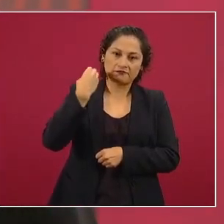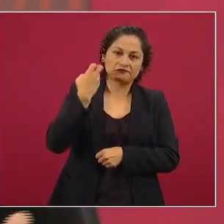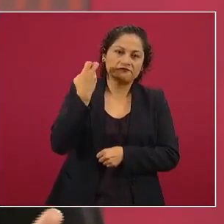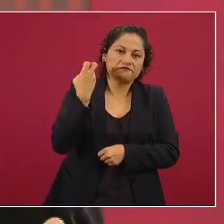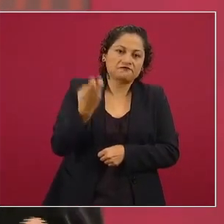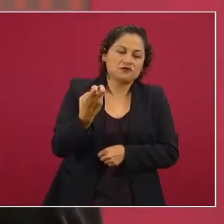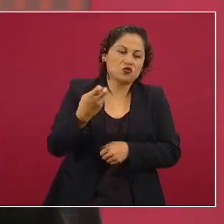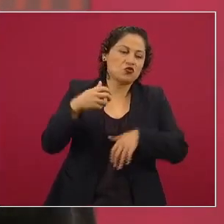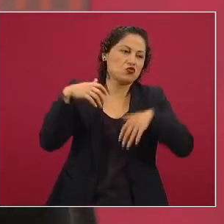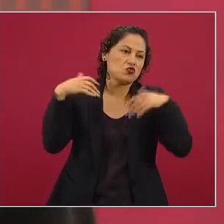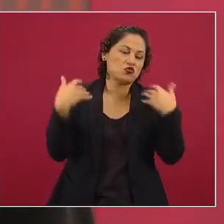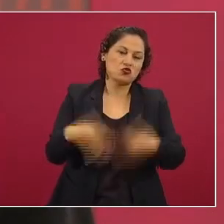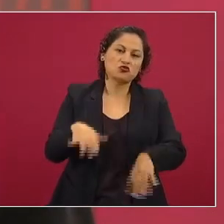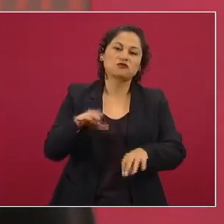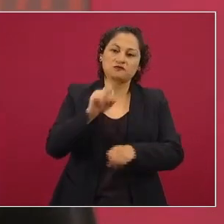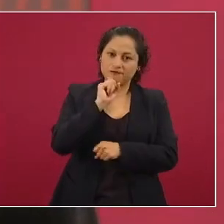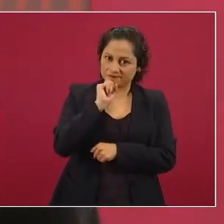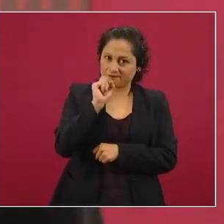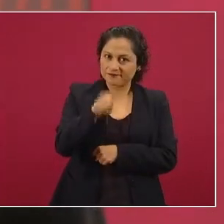Imagínense